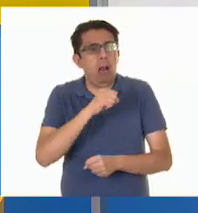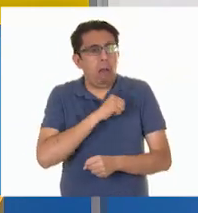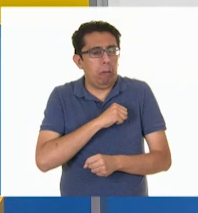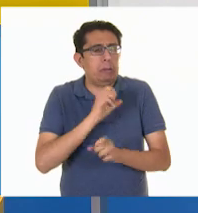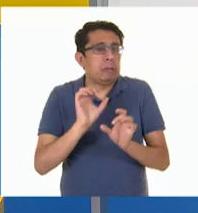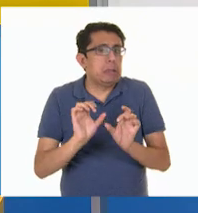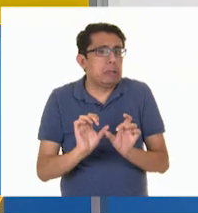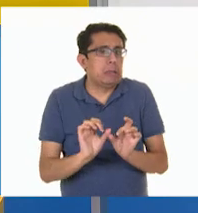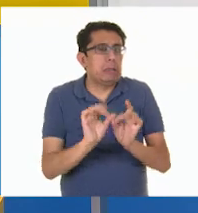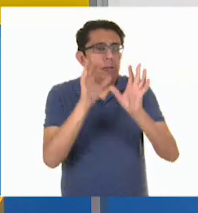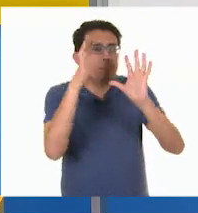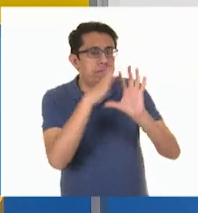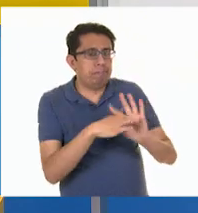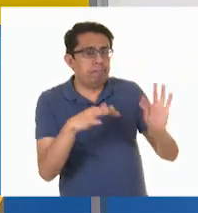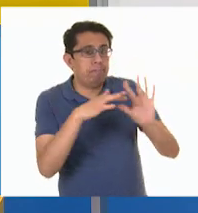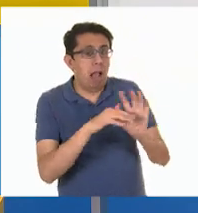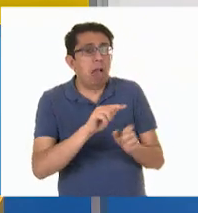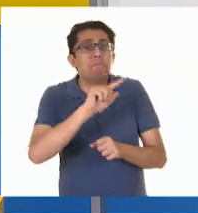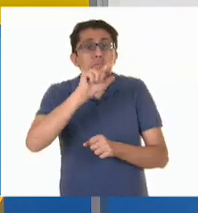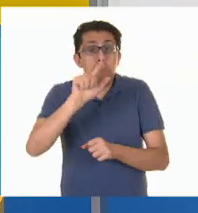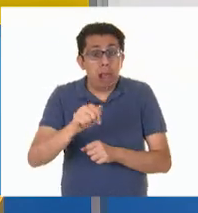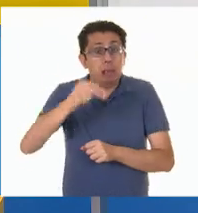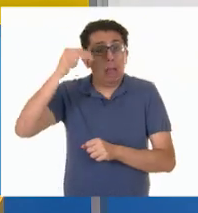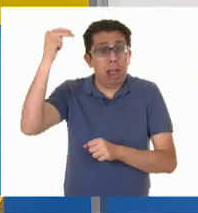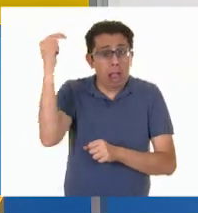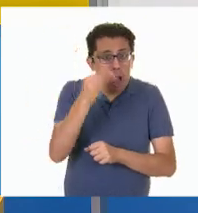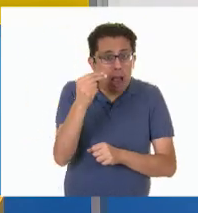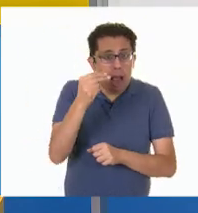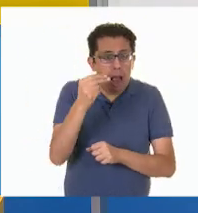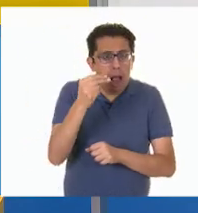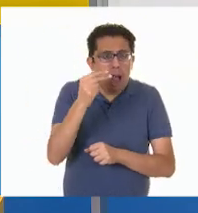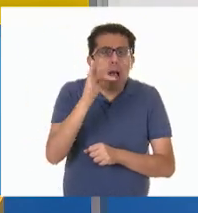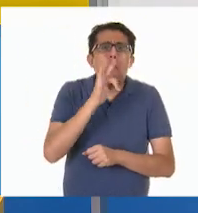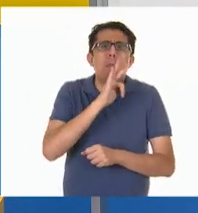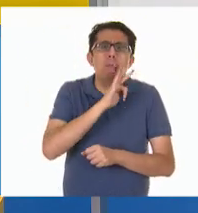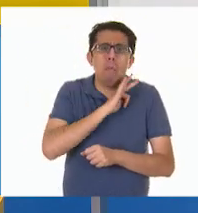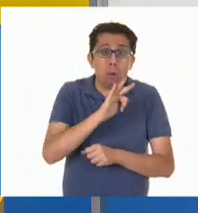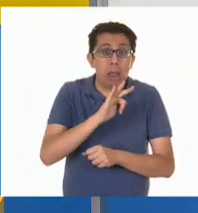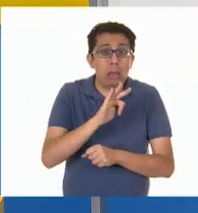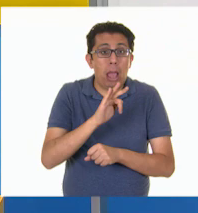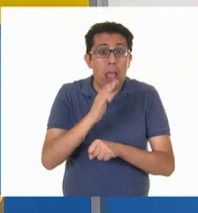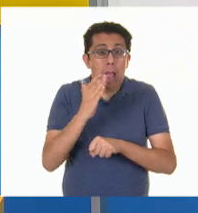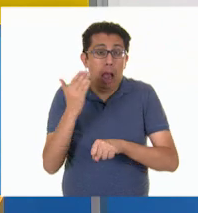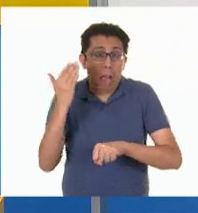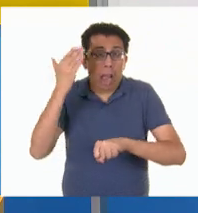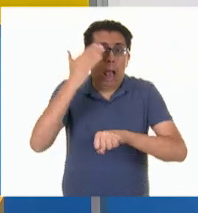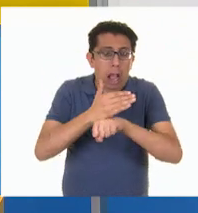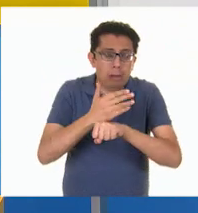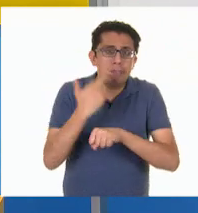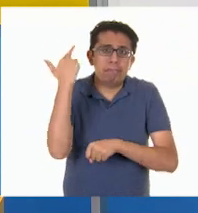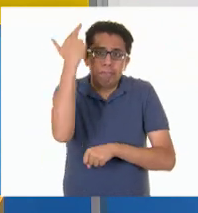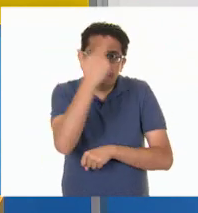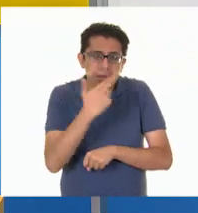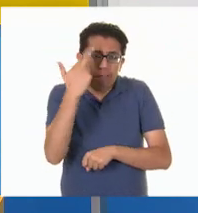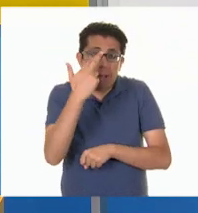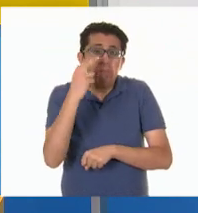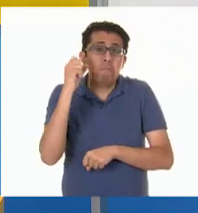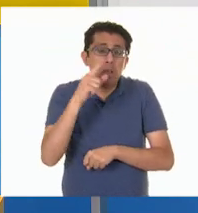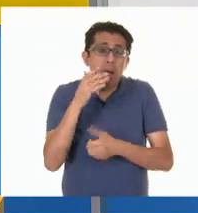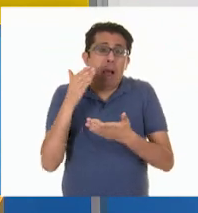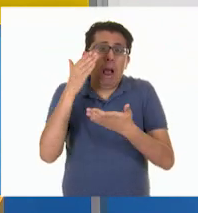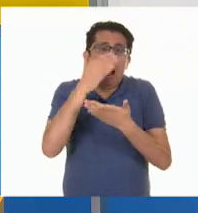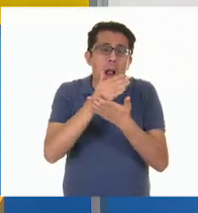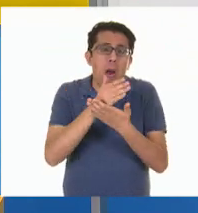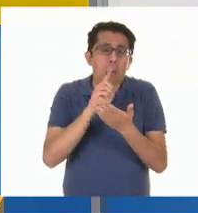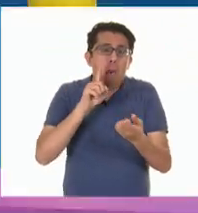y entonces, de ser necesario, solicitar la revisión de esa sentencia o ir con un juez a que determine con base en el